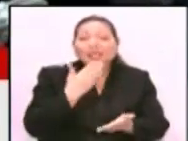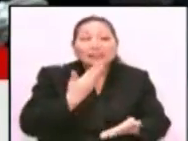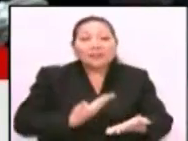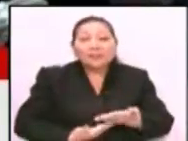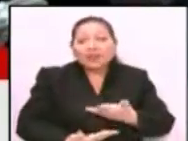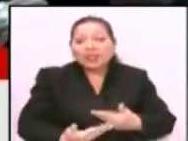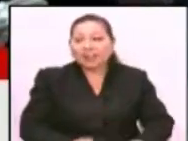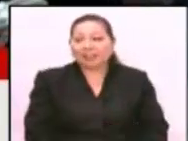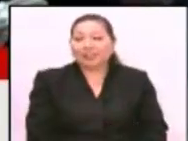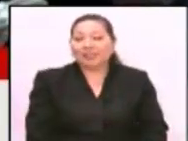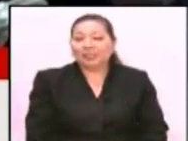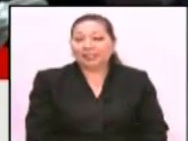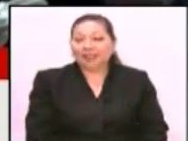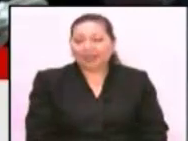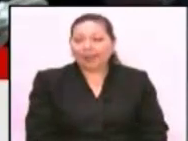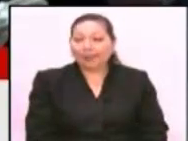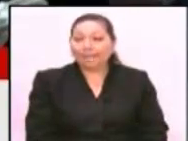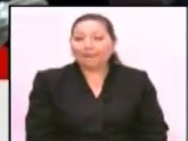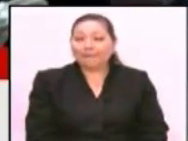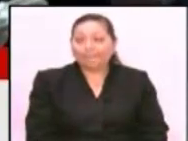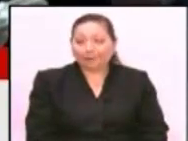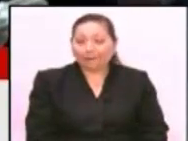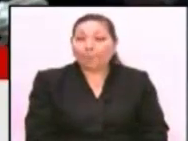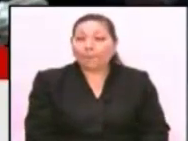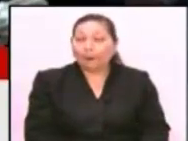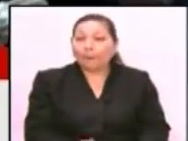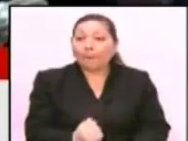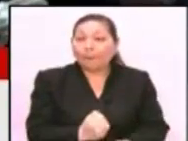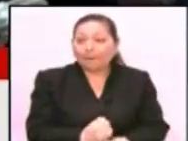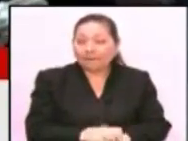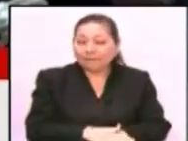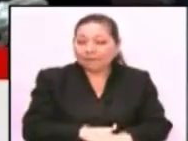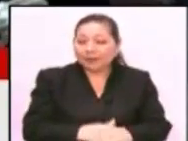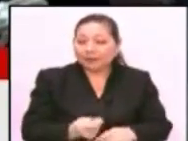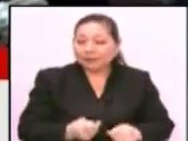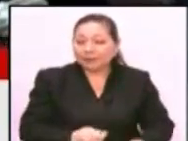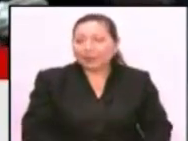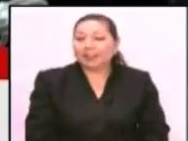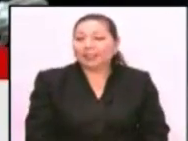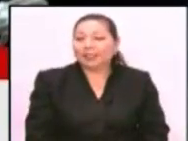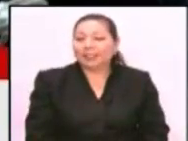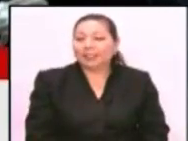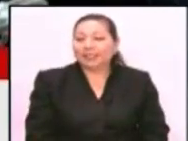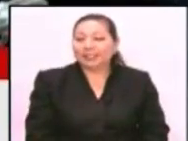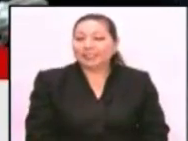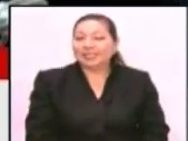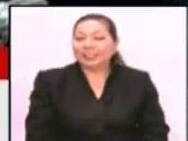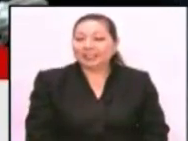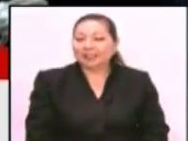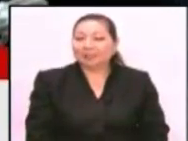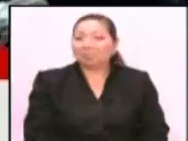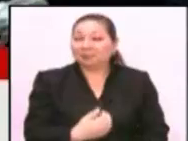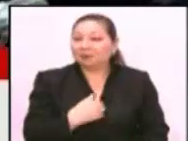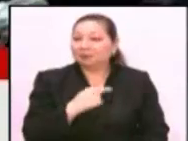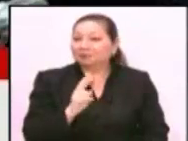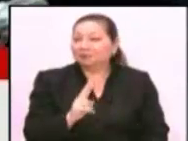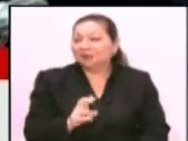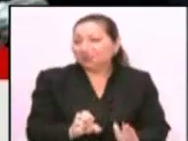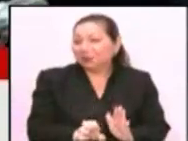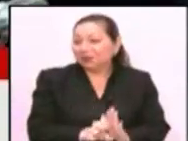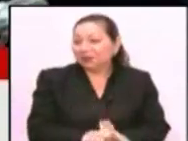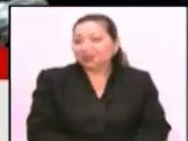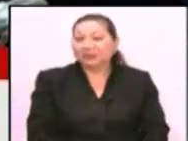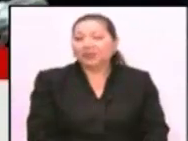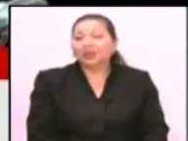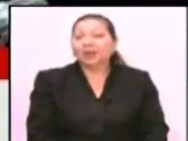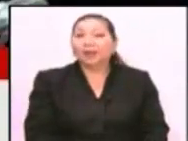financió, que es el inversionista. ¿Sí? Así es como funciona este mecanismo. En la siguiente diapositiva pueden ver el ejemplo